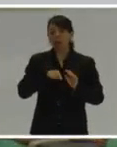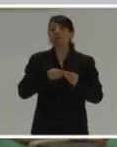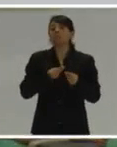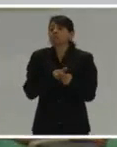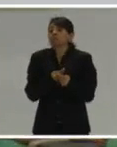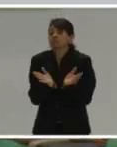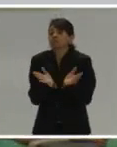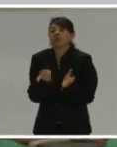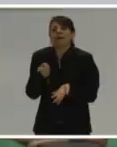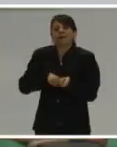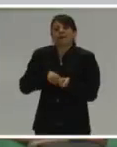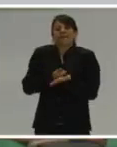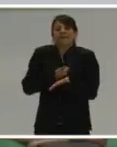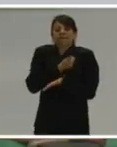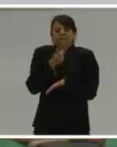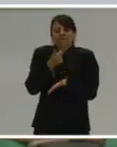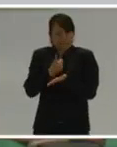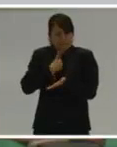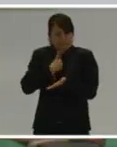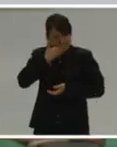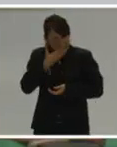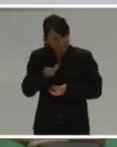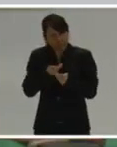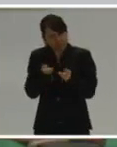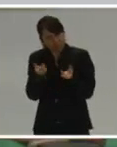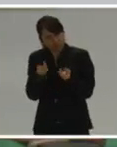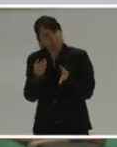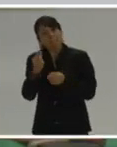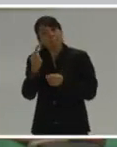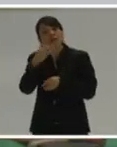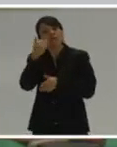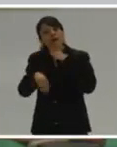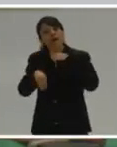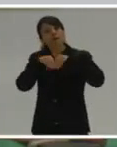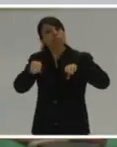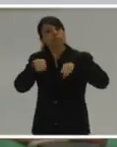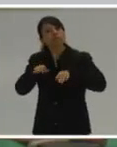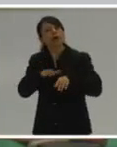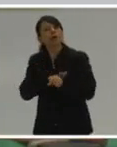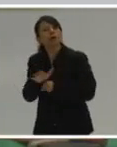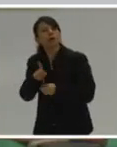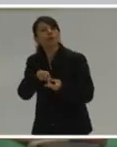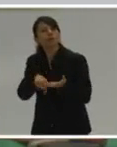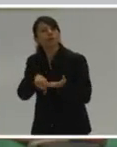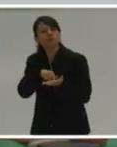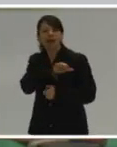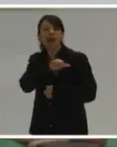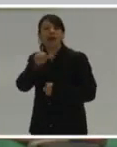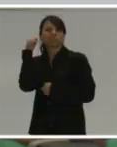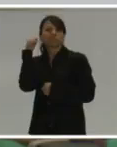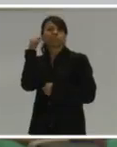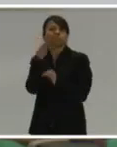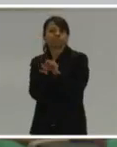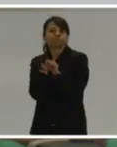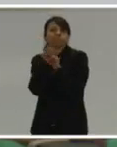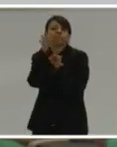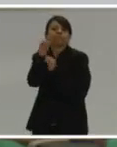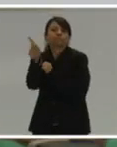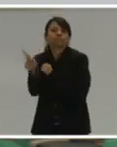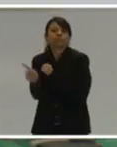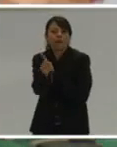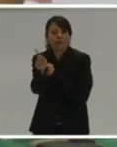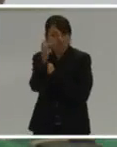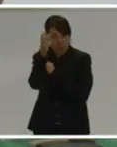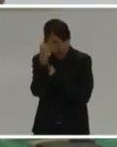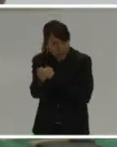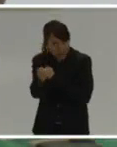rural, ¿sí? Llegue a las comunidades, pero llegue en condiciones iguales, porque esa es la democracia. La